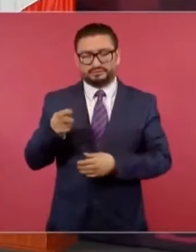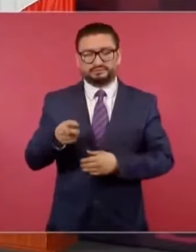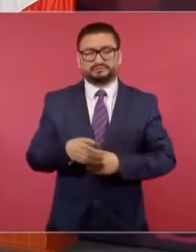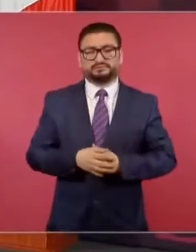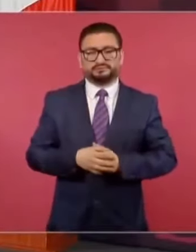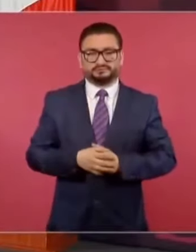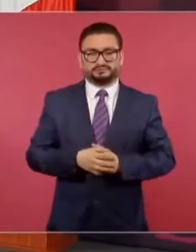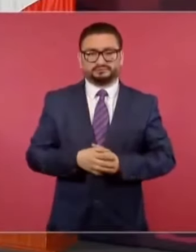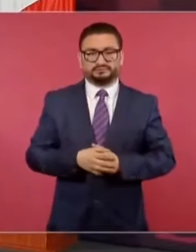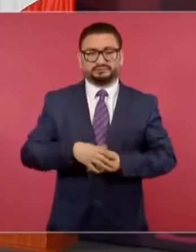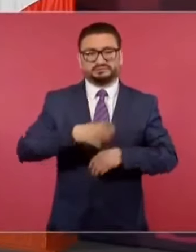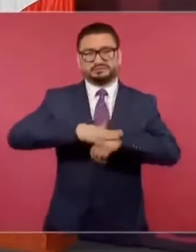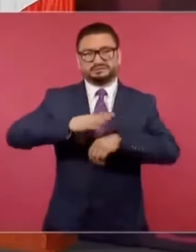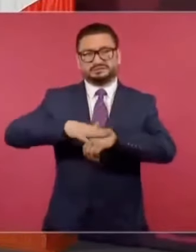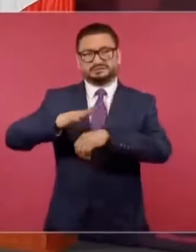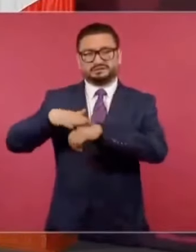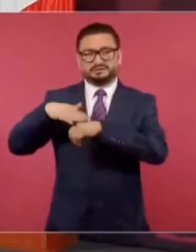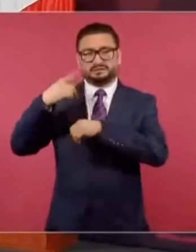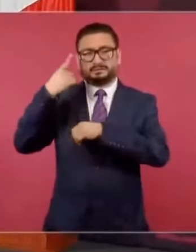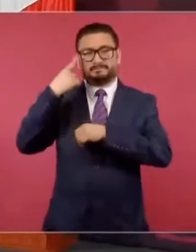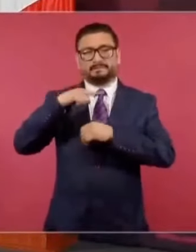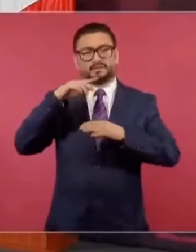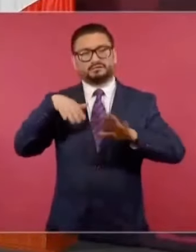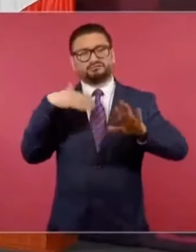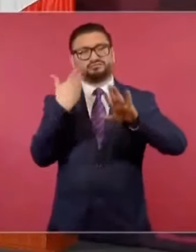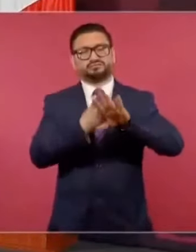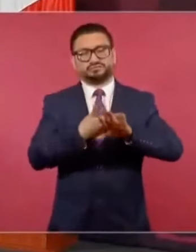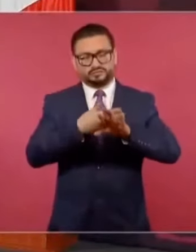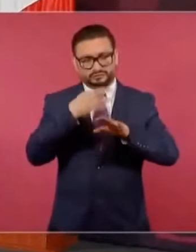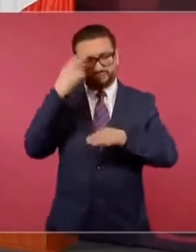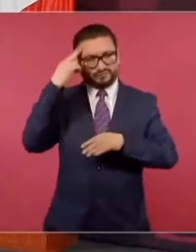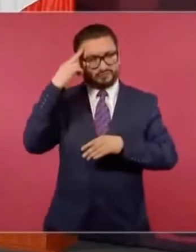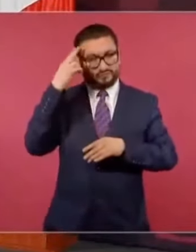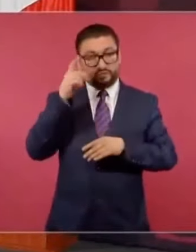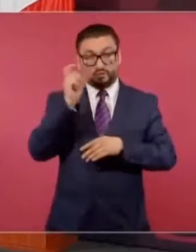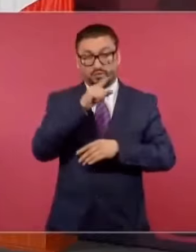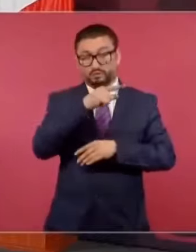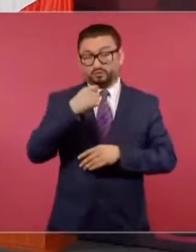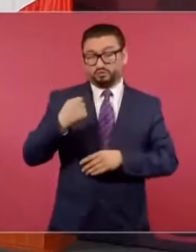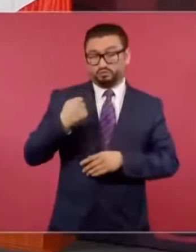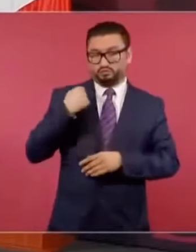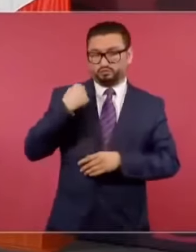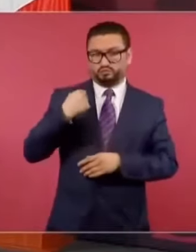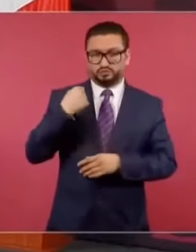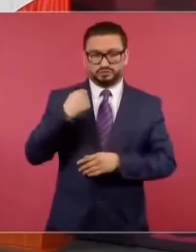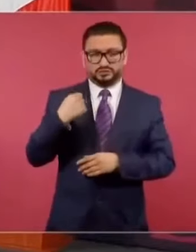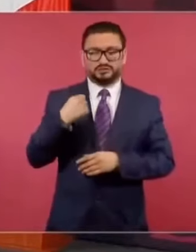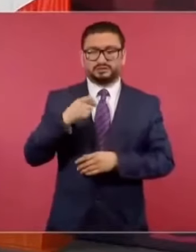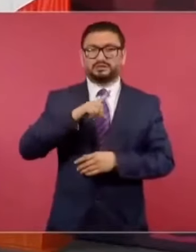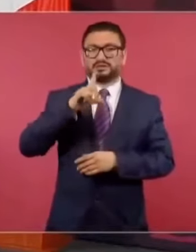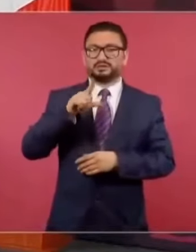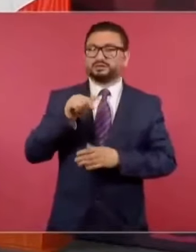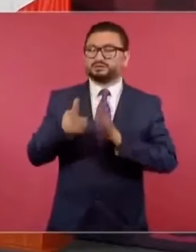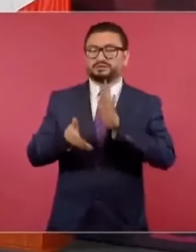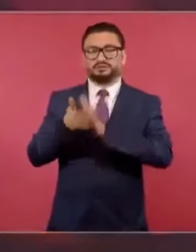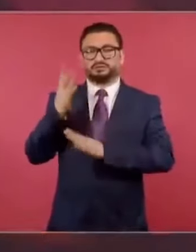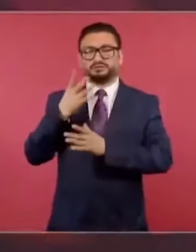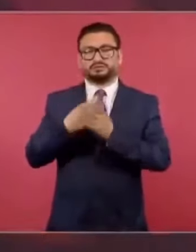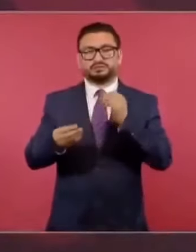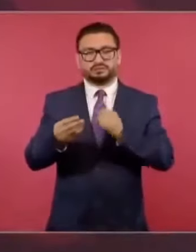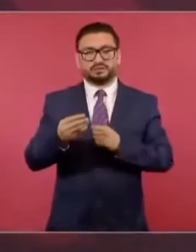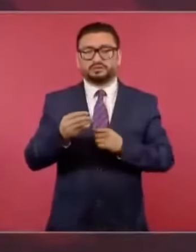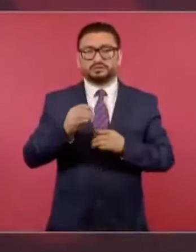a luchar en contra por Díaz cuando estaba en su apogeo y luego se fue desaparece